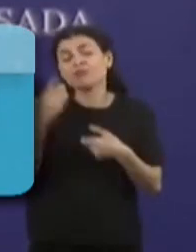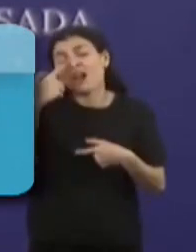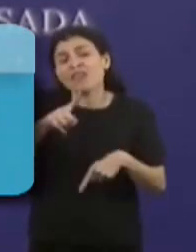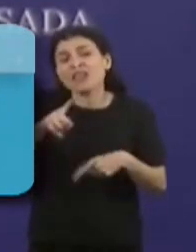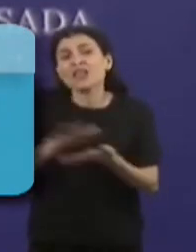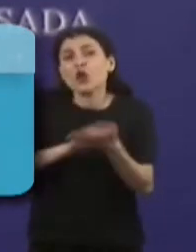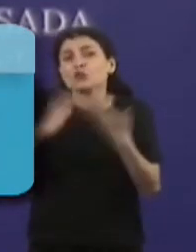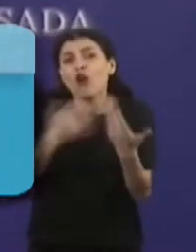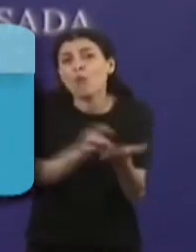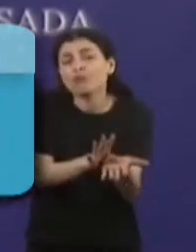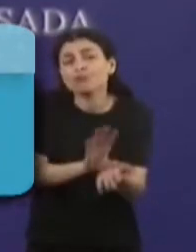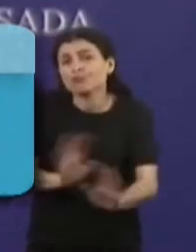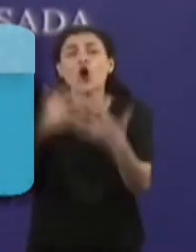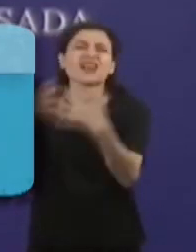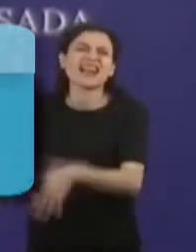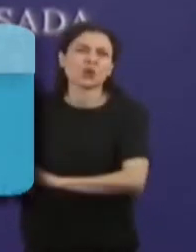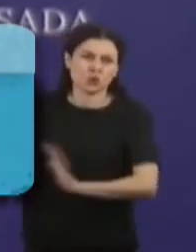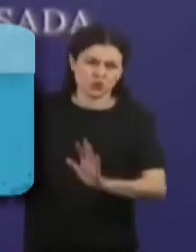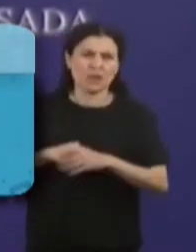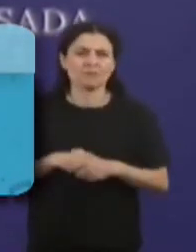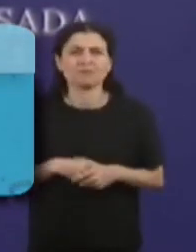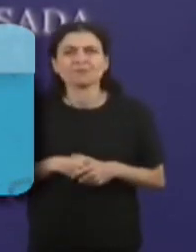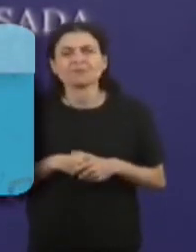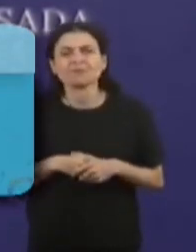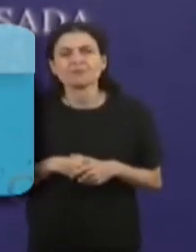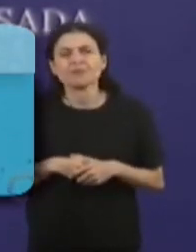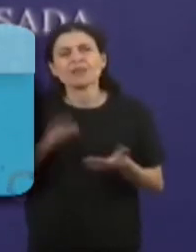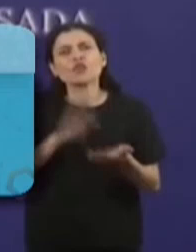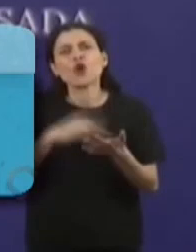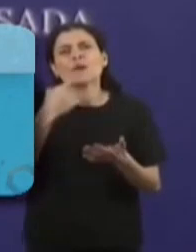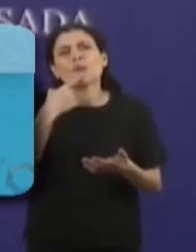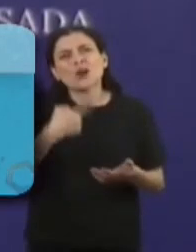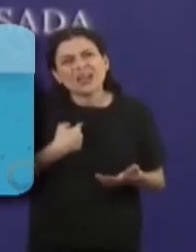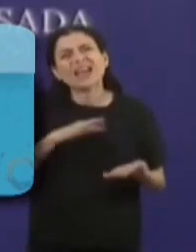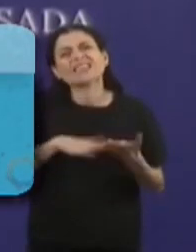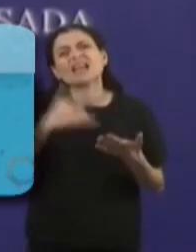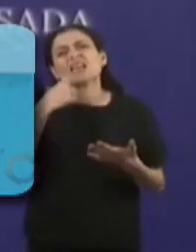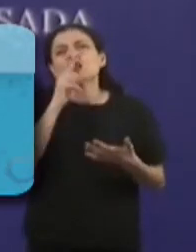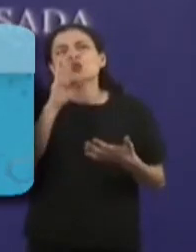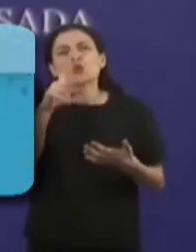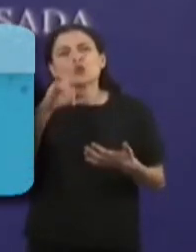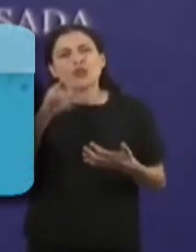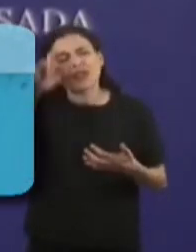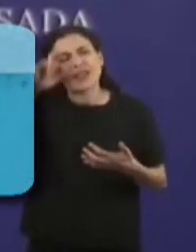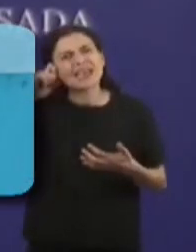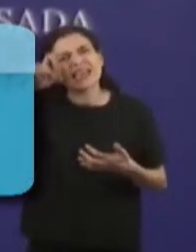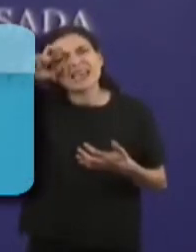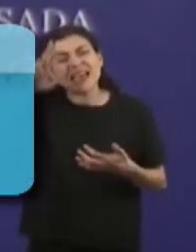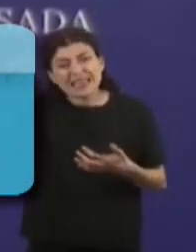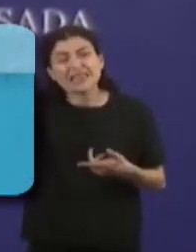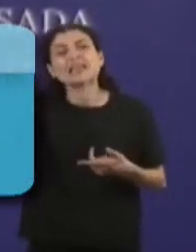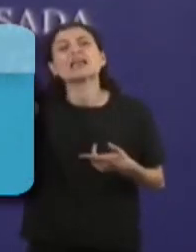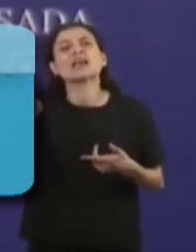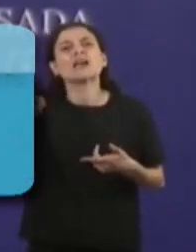respecto a lo que me pregunta en relación a Federico Sturzenegger, es una decisión del presidente de la Nación que Federico